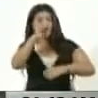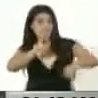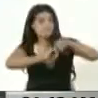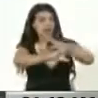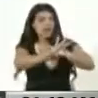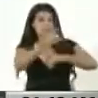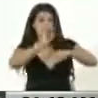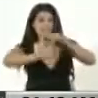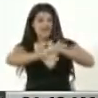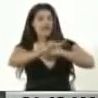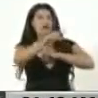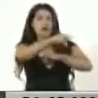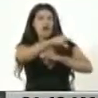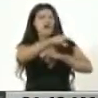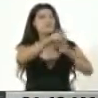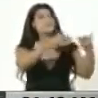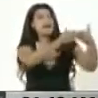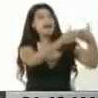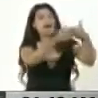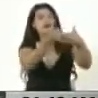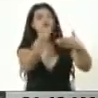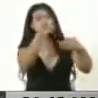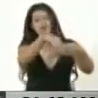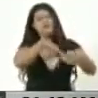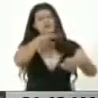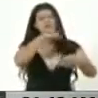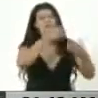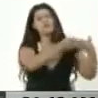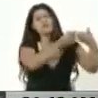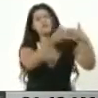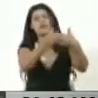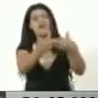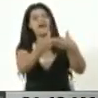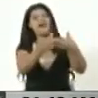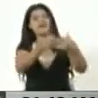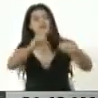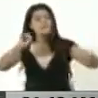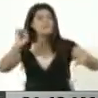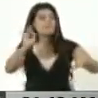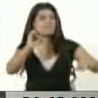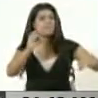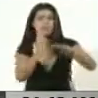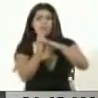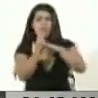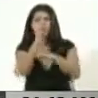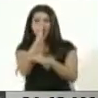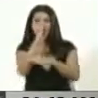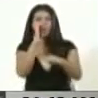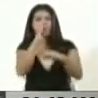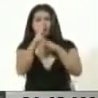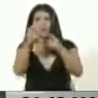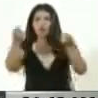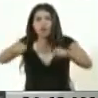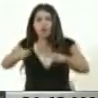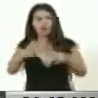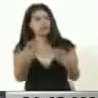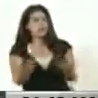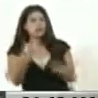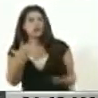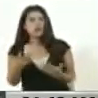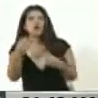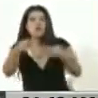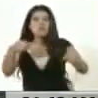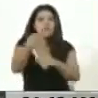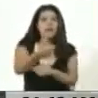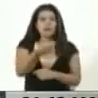porque no hay manera de hacerle el pago, porque hay bancos que ya les han torcido el brazo, usando la palabra del expresidente